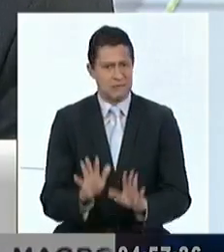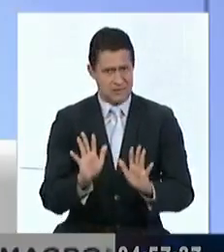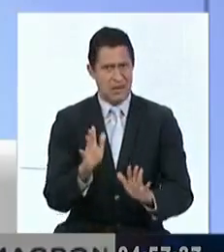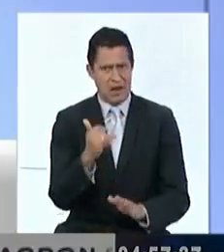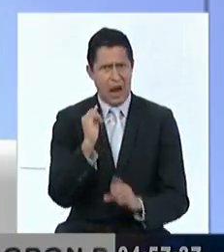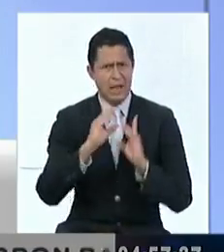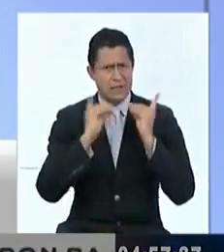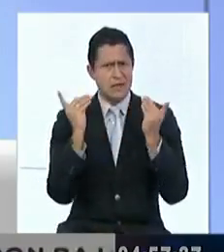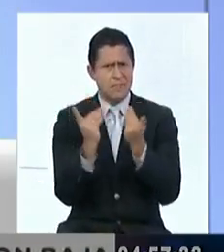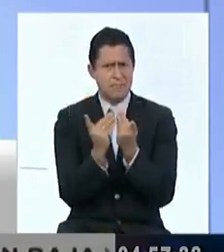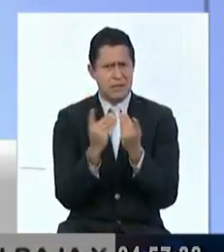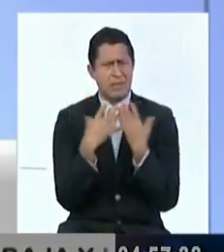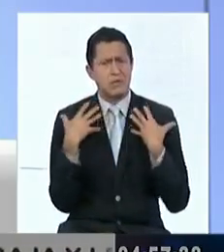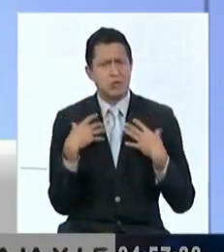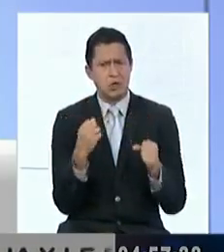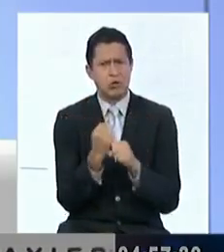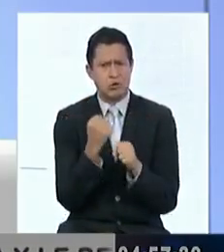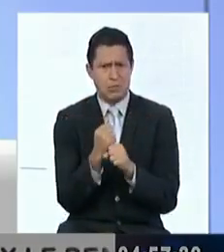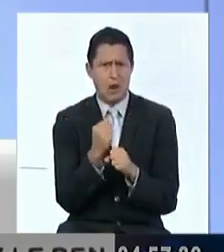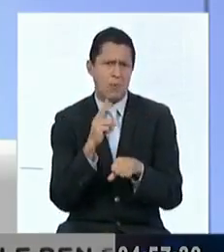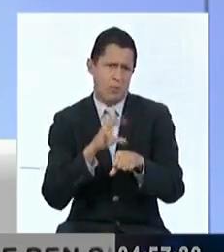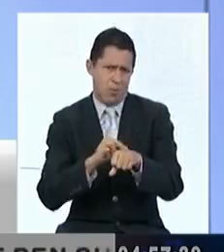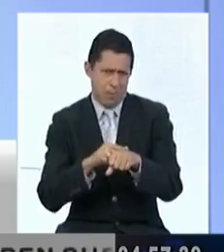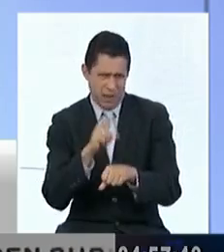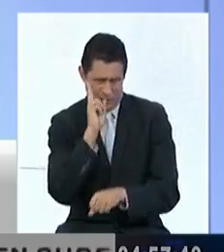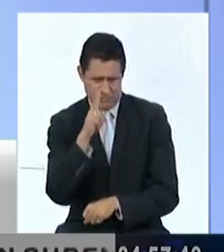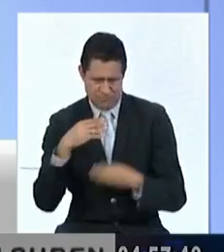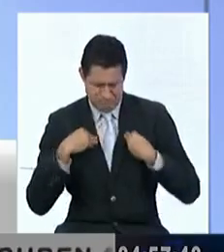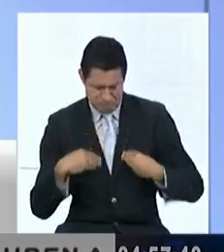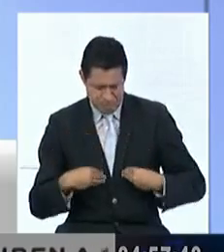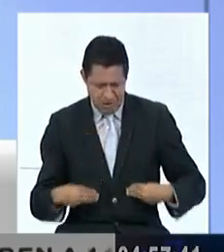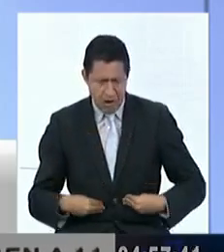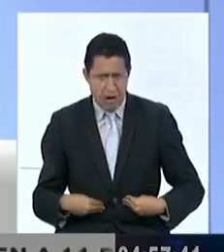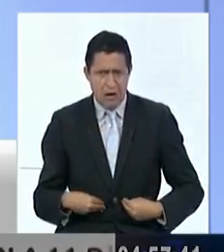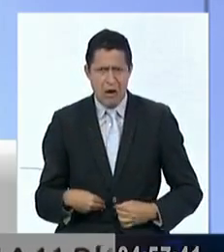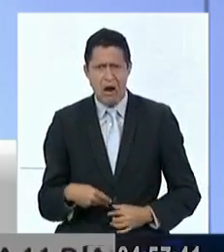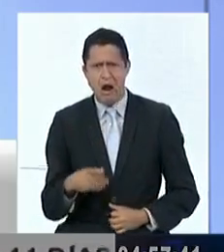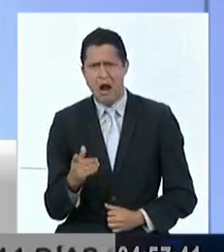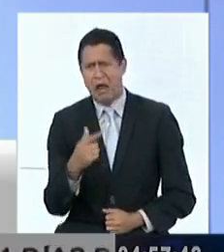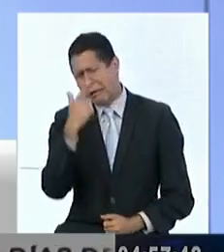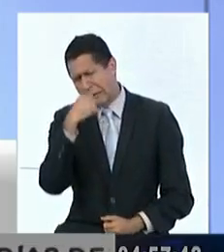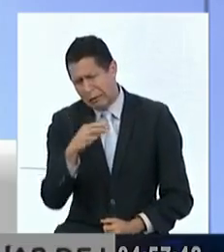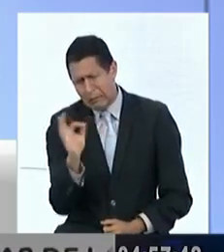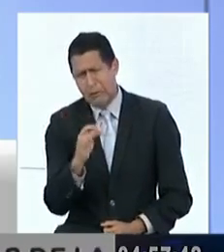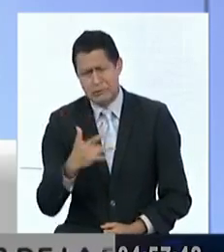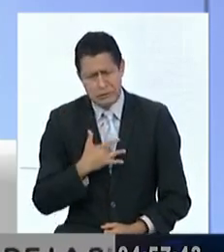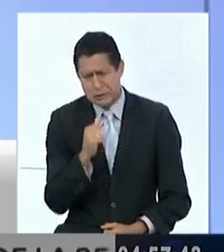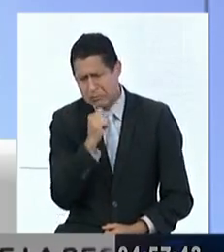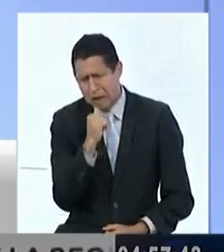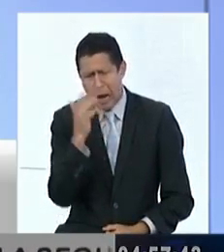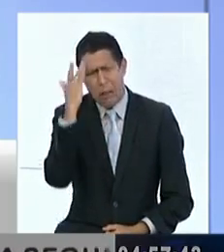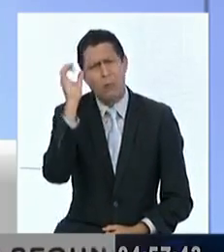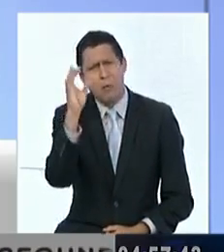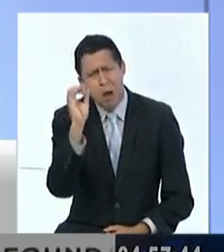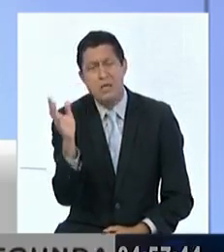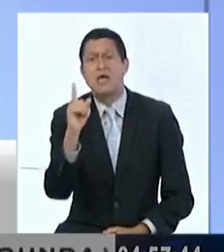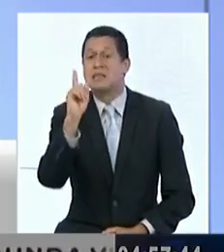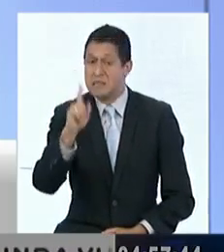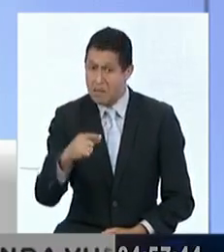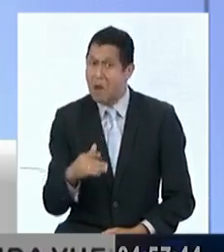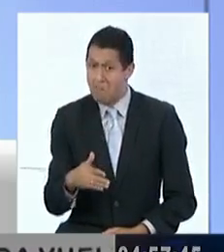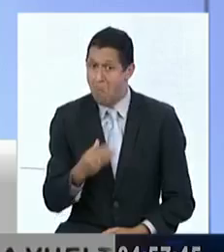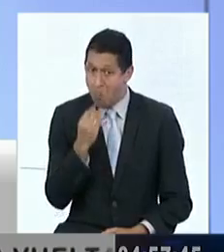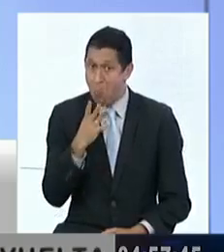departamentos de salud ocupacional en mi caso de médicos para verificar la salud del paciente si tiene algún resfriado si se siente mal si tiene dolor de cabeza también sería